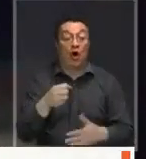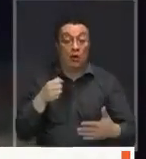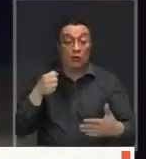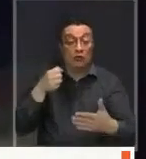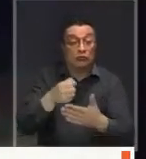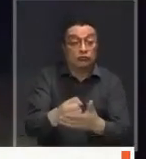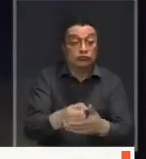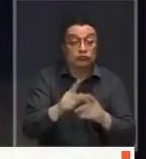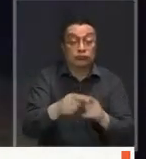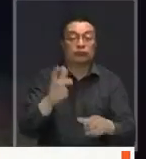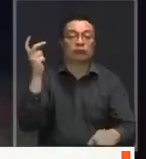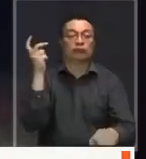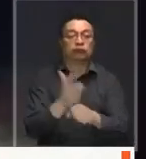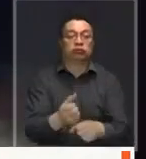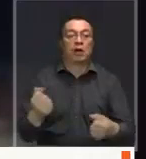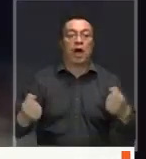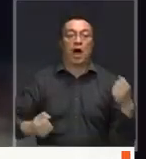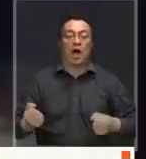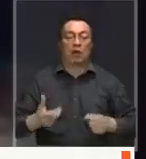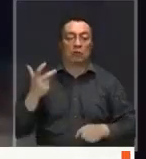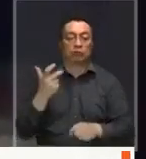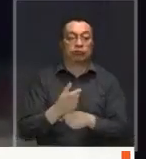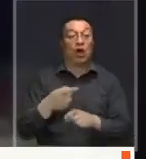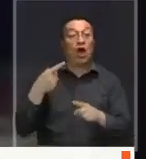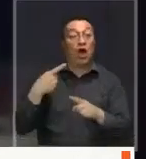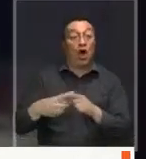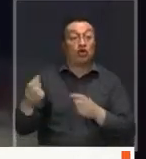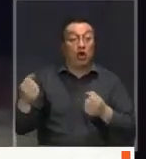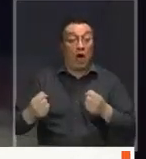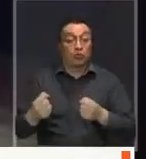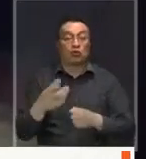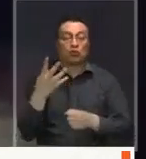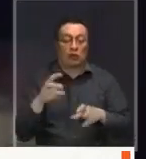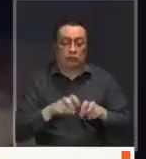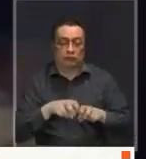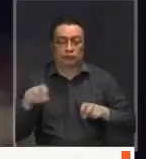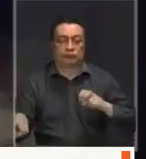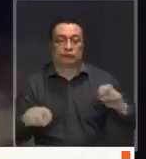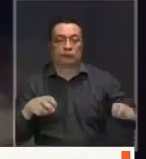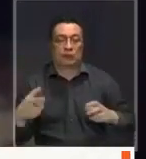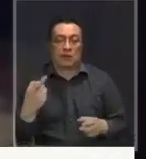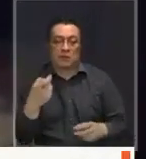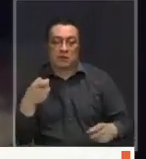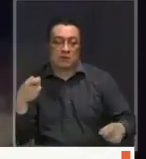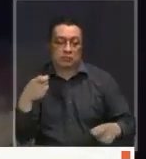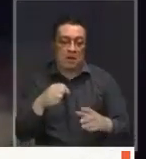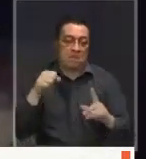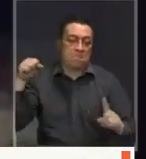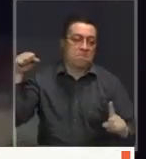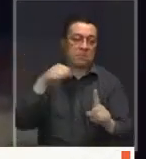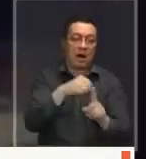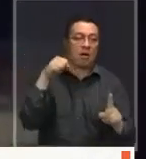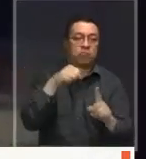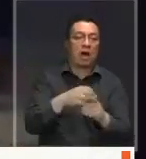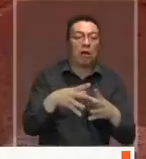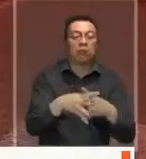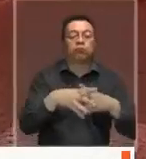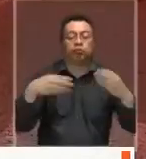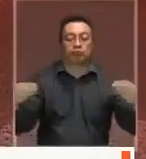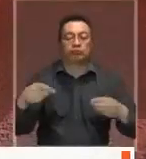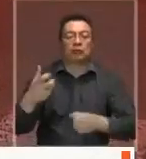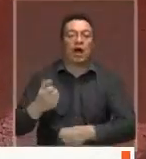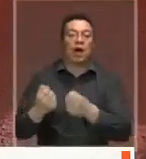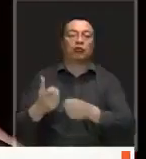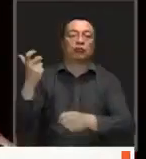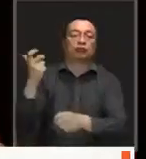a sufrir el robo de su vehículo desde otro auto bajan cuatro personas con armas lo golpean y huyen con su herramienta de